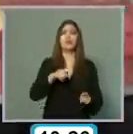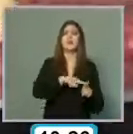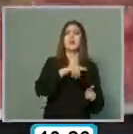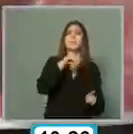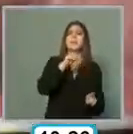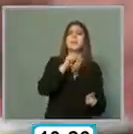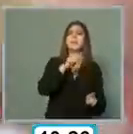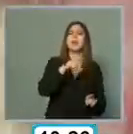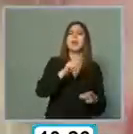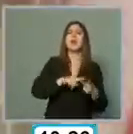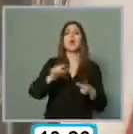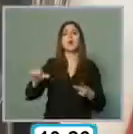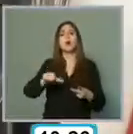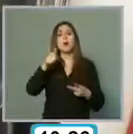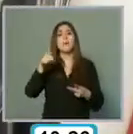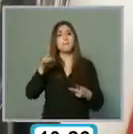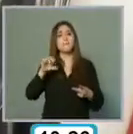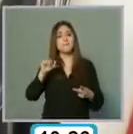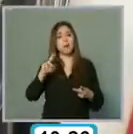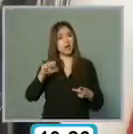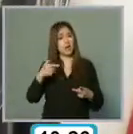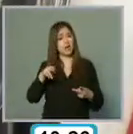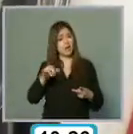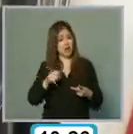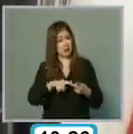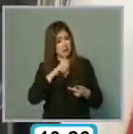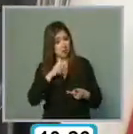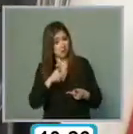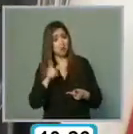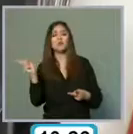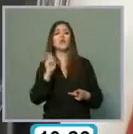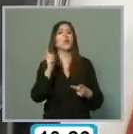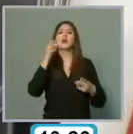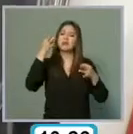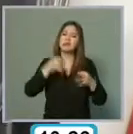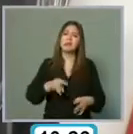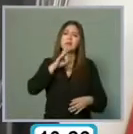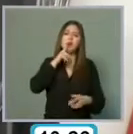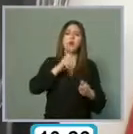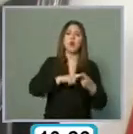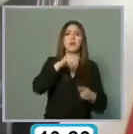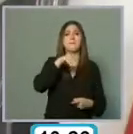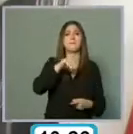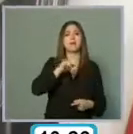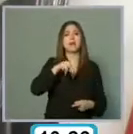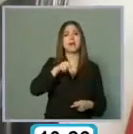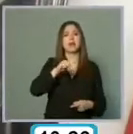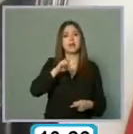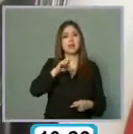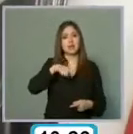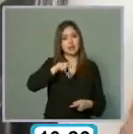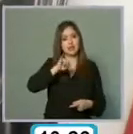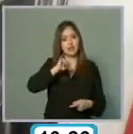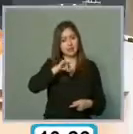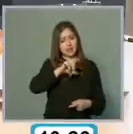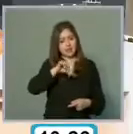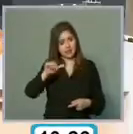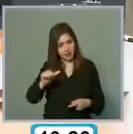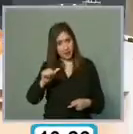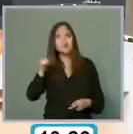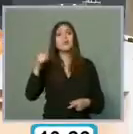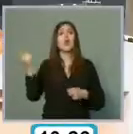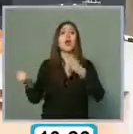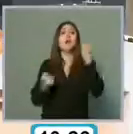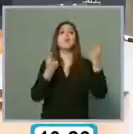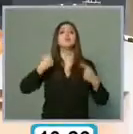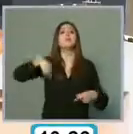preferencia mantequilla. La Ok. margarina sí no la recomiendo usar mucho por ciertas sustancias que tiene, Andrés. De Ok. preferencia mantequilla. A veces decimos no